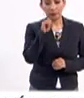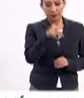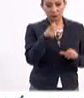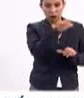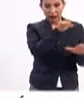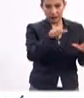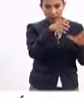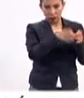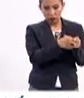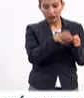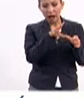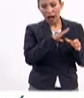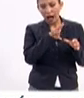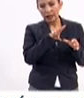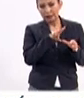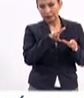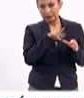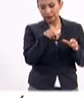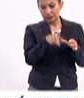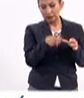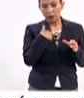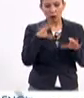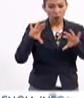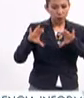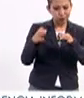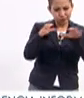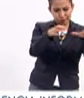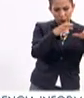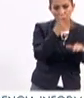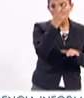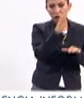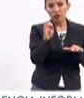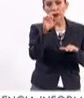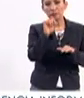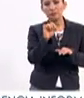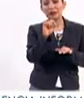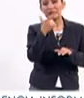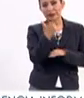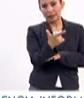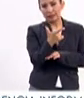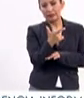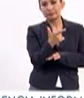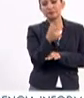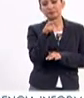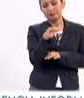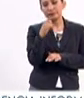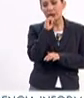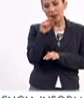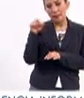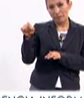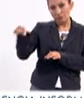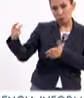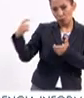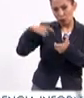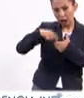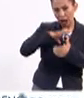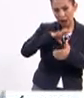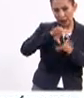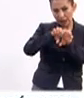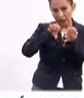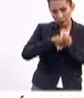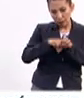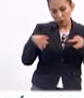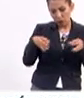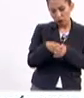estos, o al día también de hoy, están clasificados 427, incluyendo los